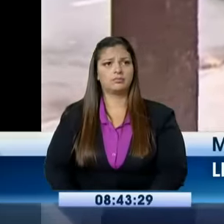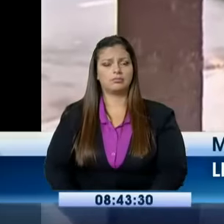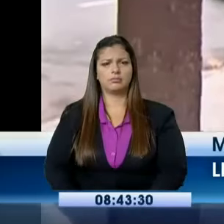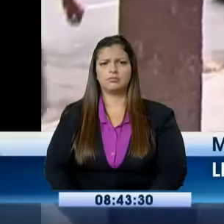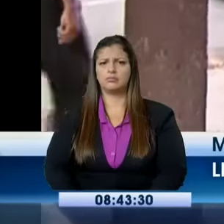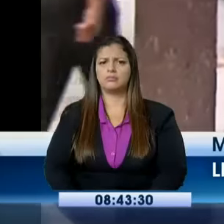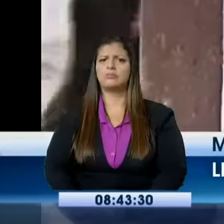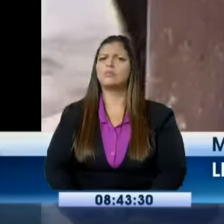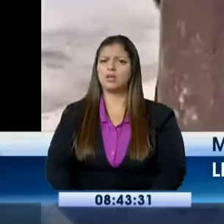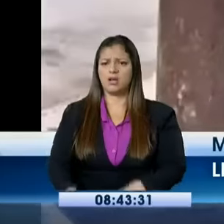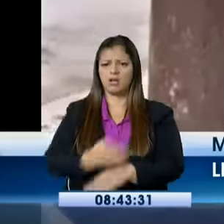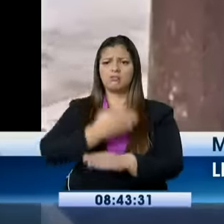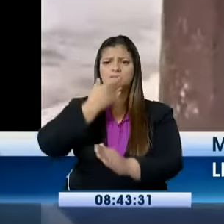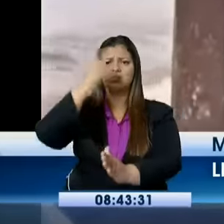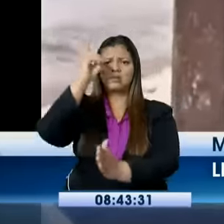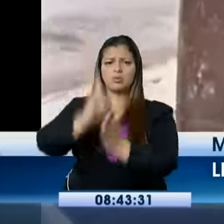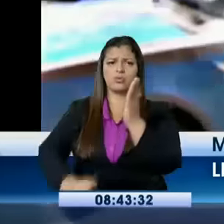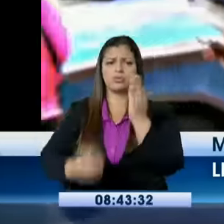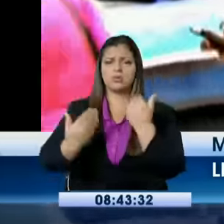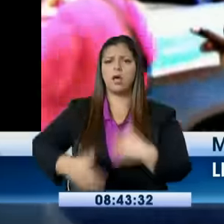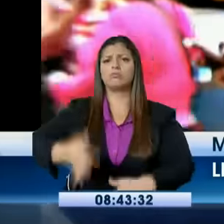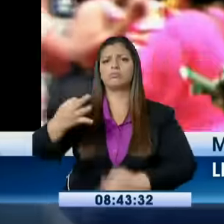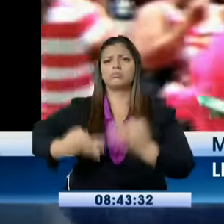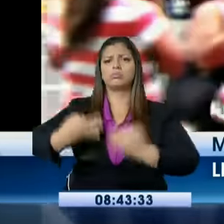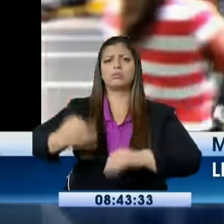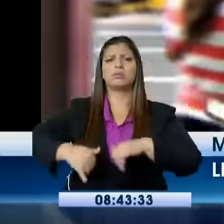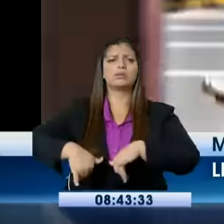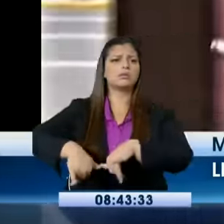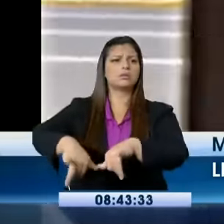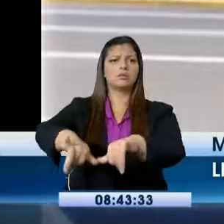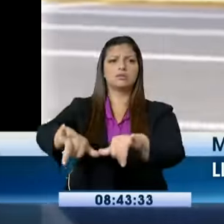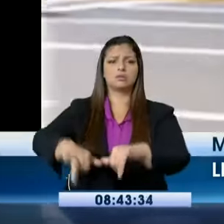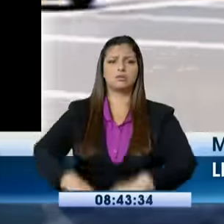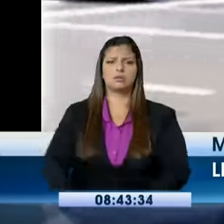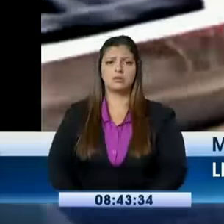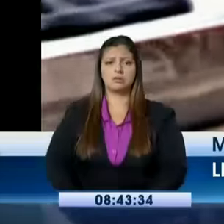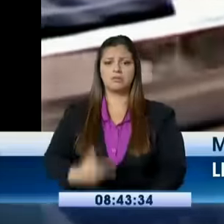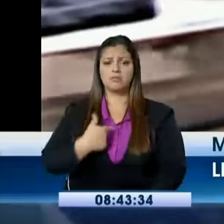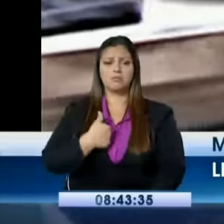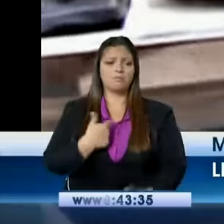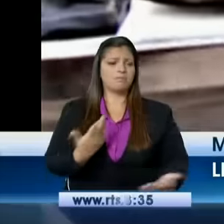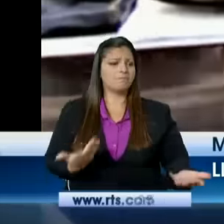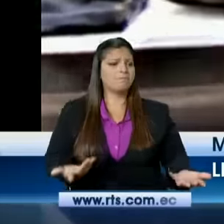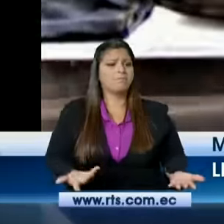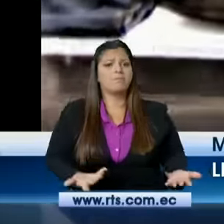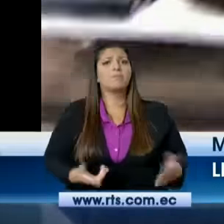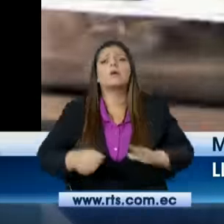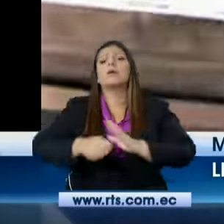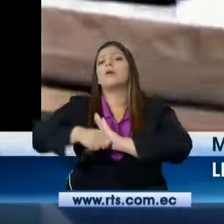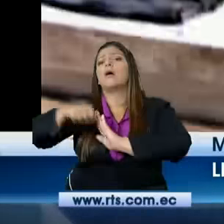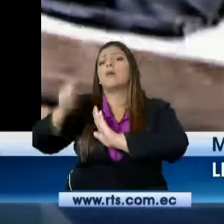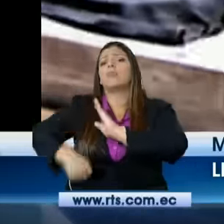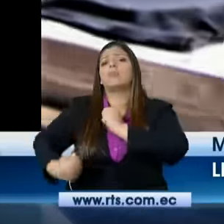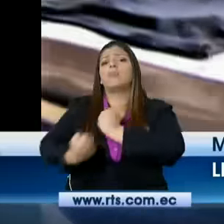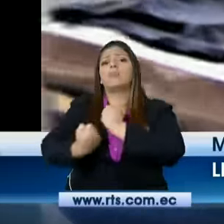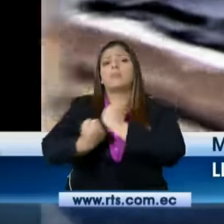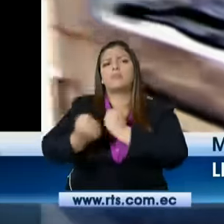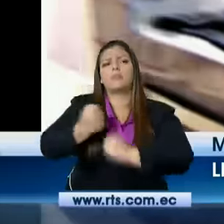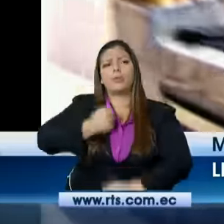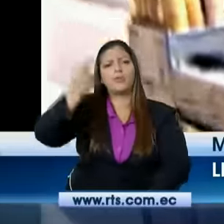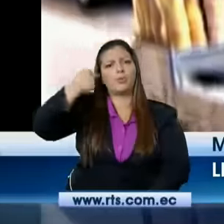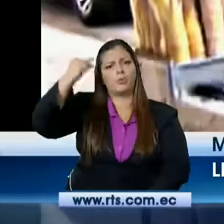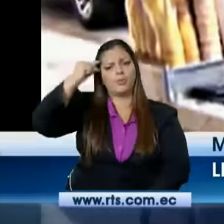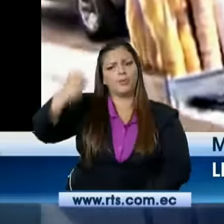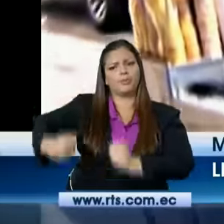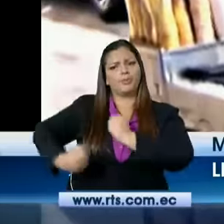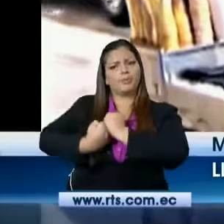el juicio con su defensor público, ya que su economía no le permitía tener abogado privado. El proceso terminó y nos cuenta el